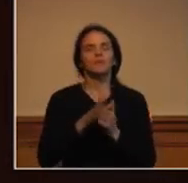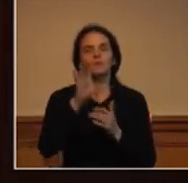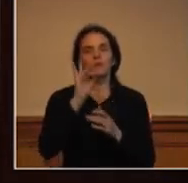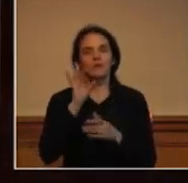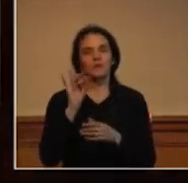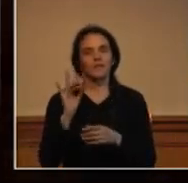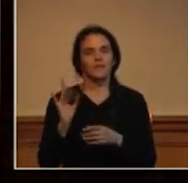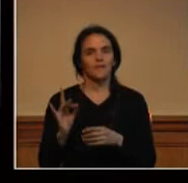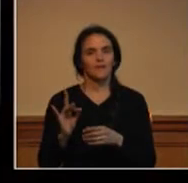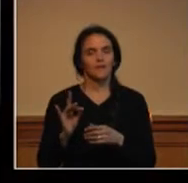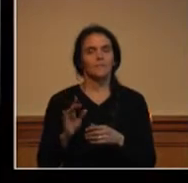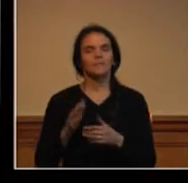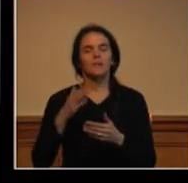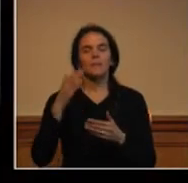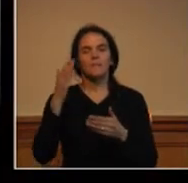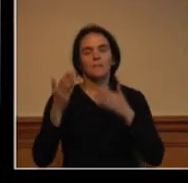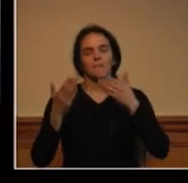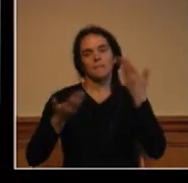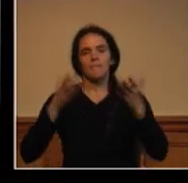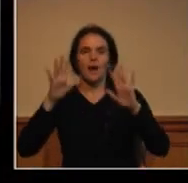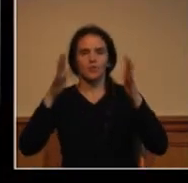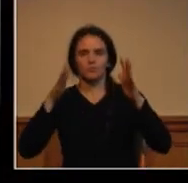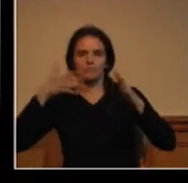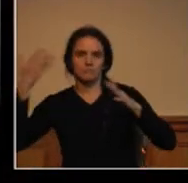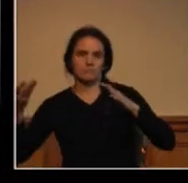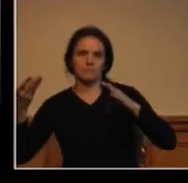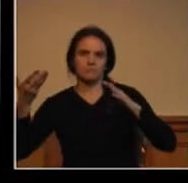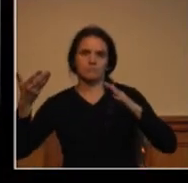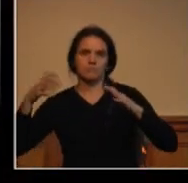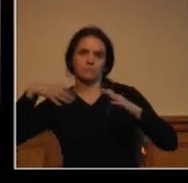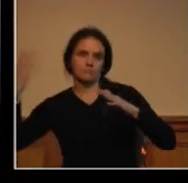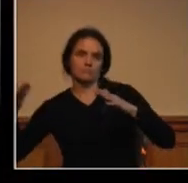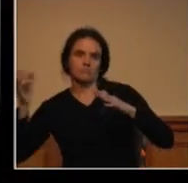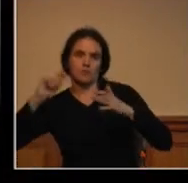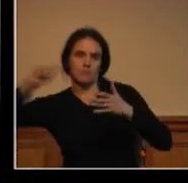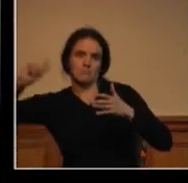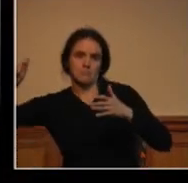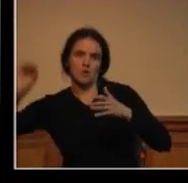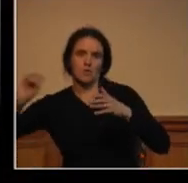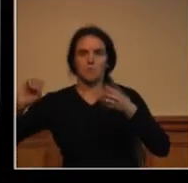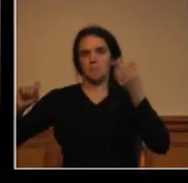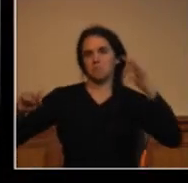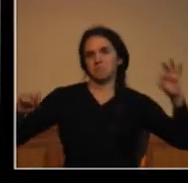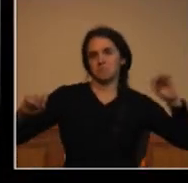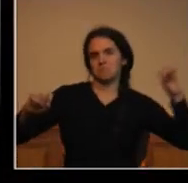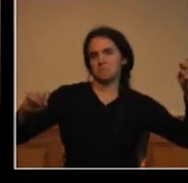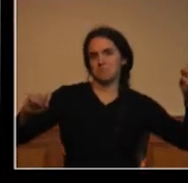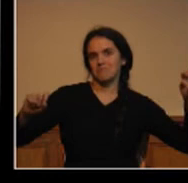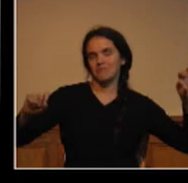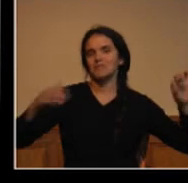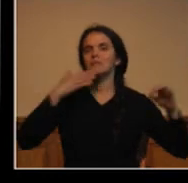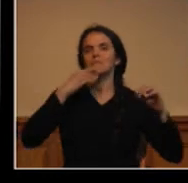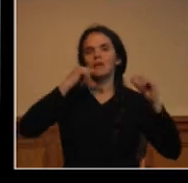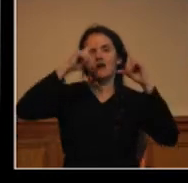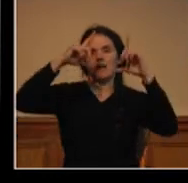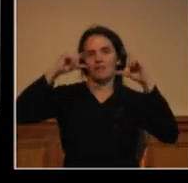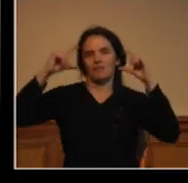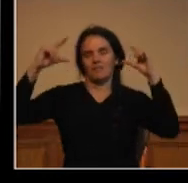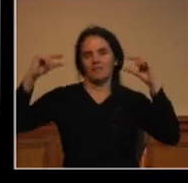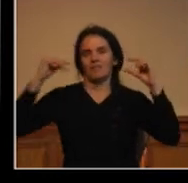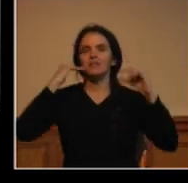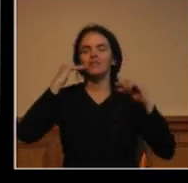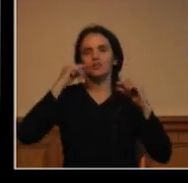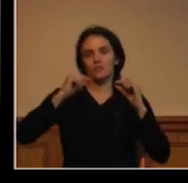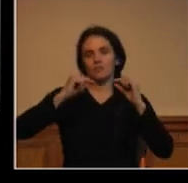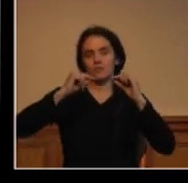elegir la lateralidad de la persona. ¿Qué mano prefiere? Si es zurdo o si es diestro. Y el tamaño de la letra. Si lo vamos a mostrar